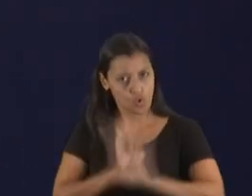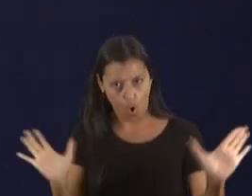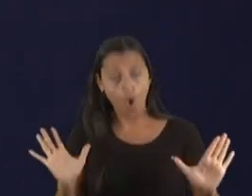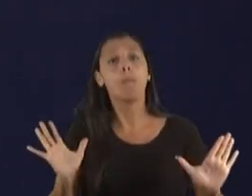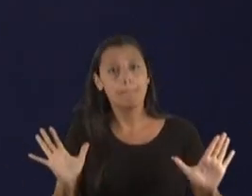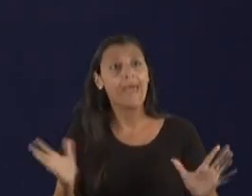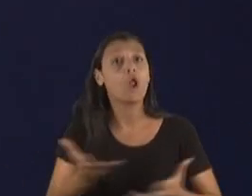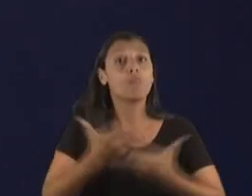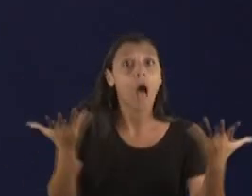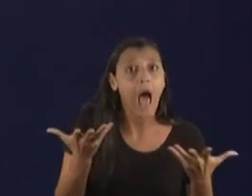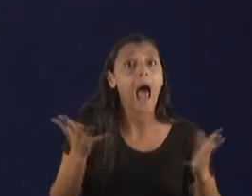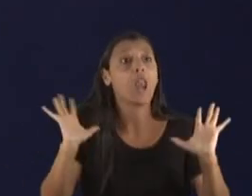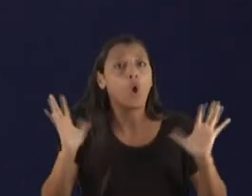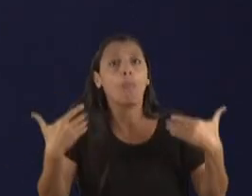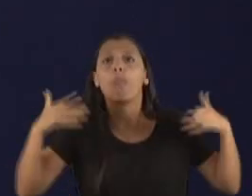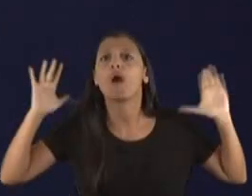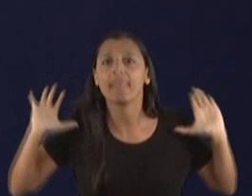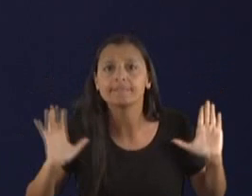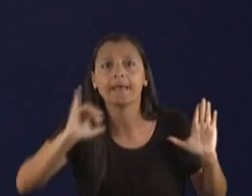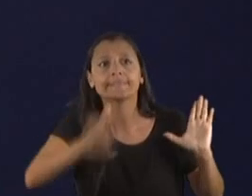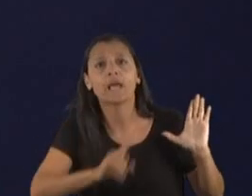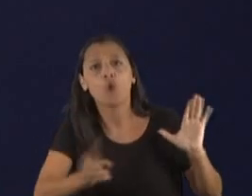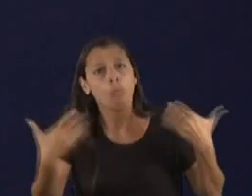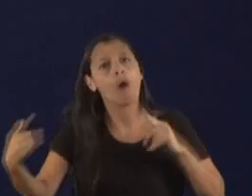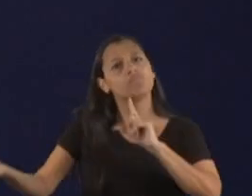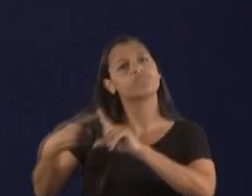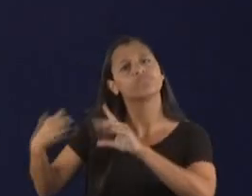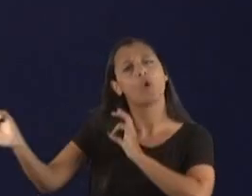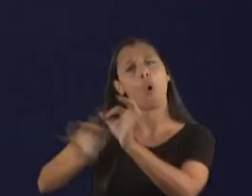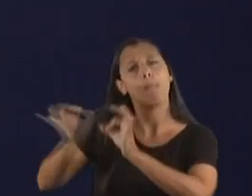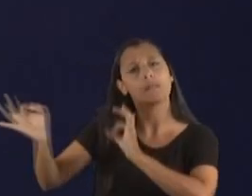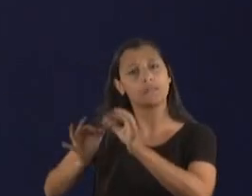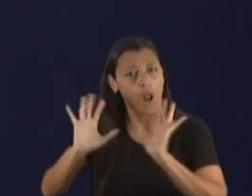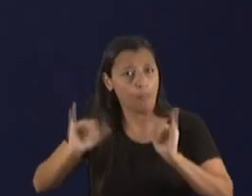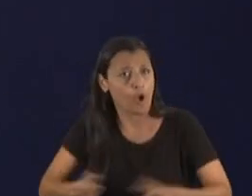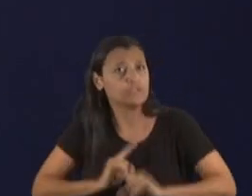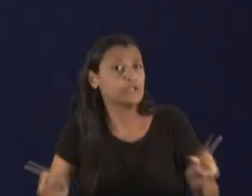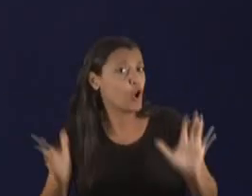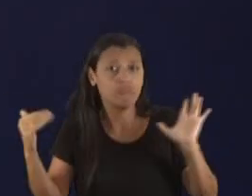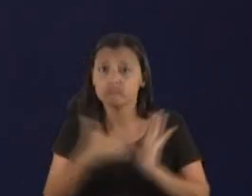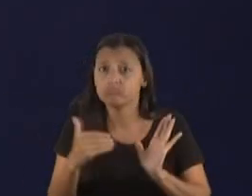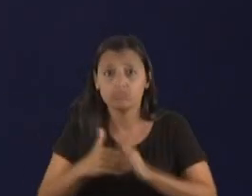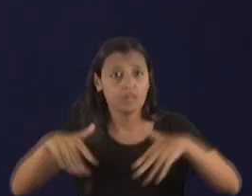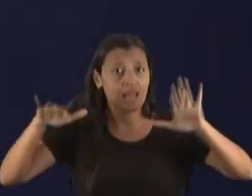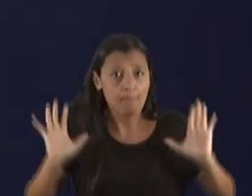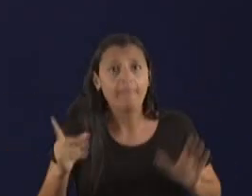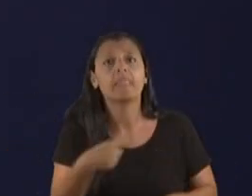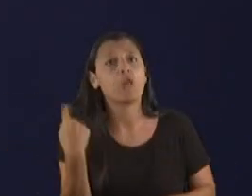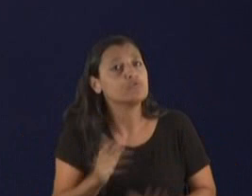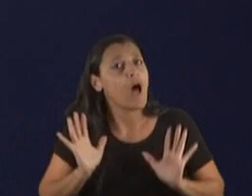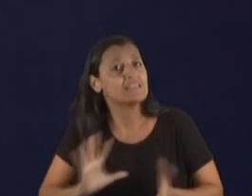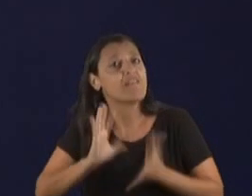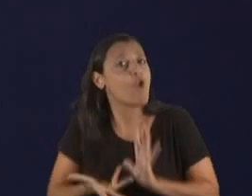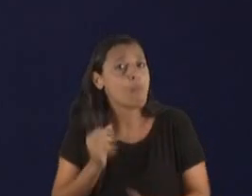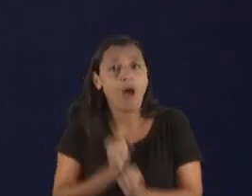cualquier cuestión puede ser discutida tranquilamente y nos parece que debe ser así, de